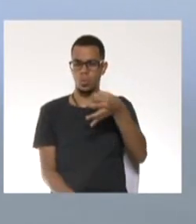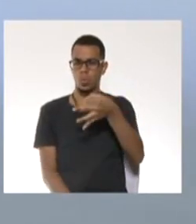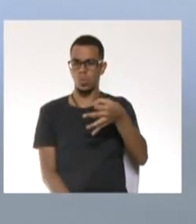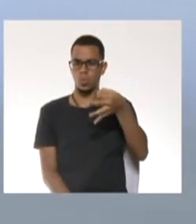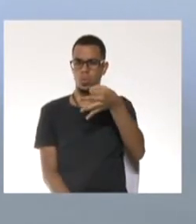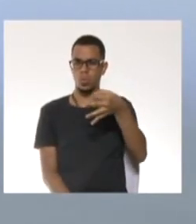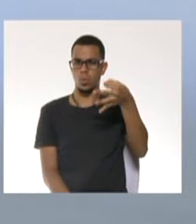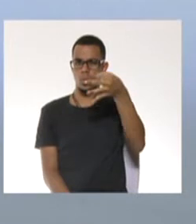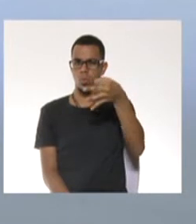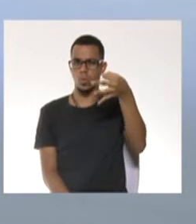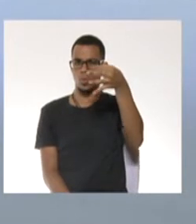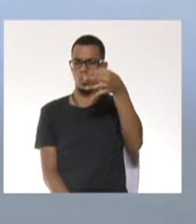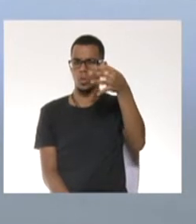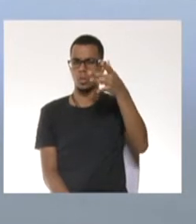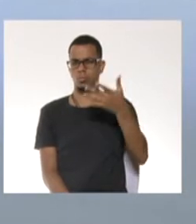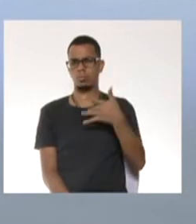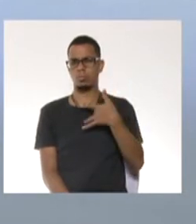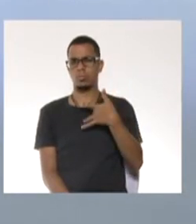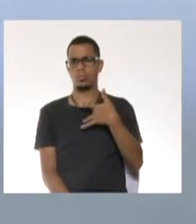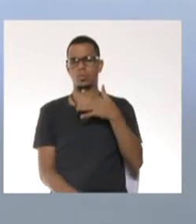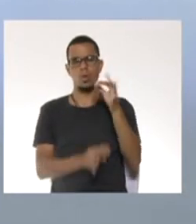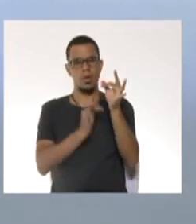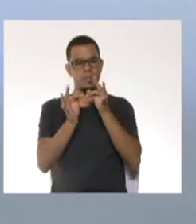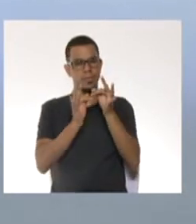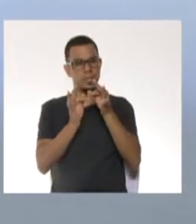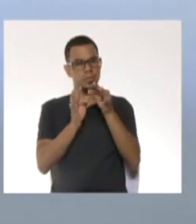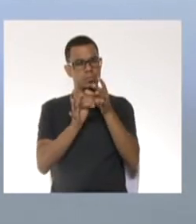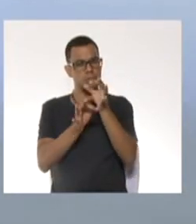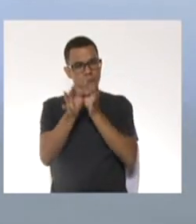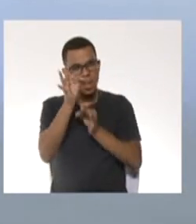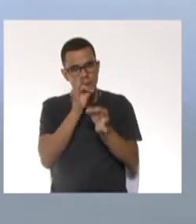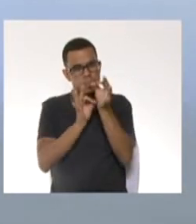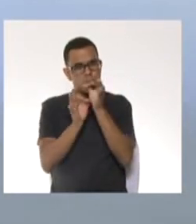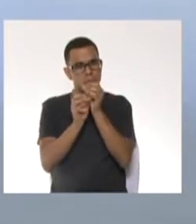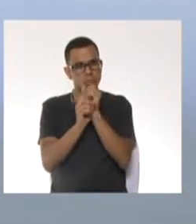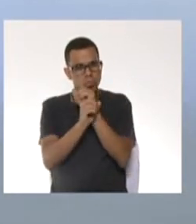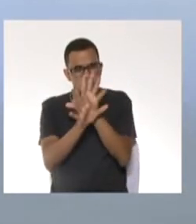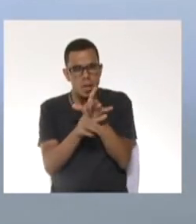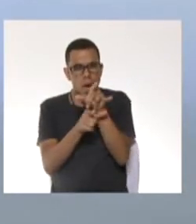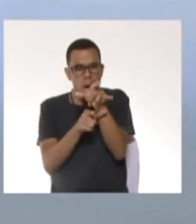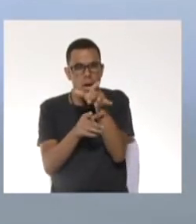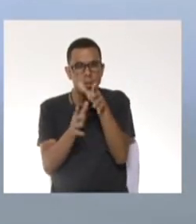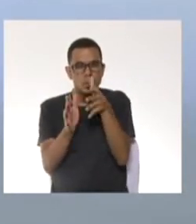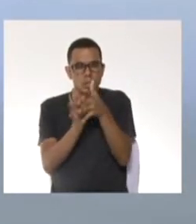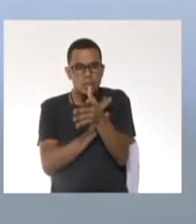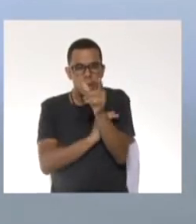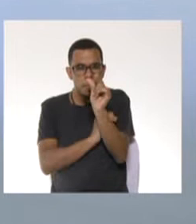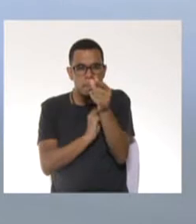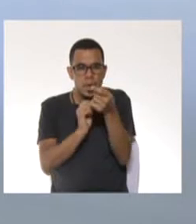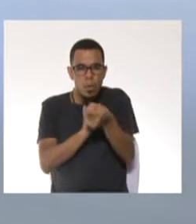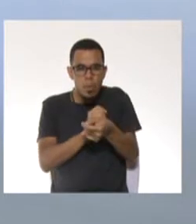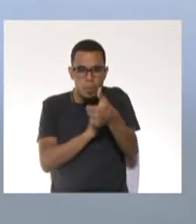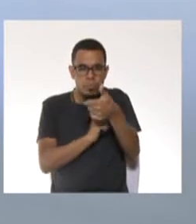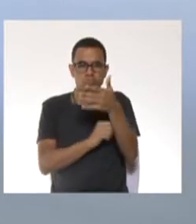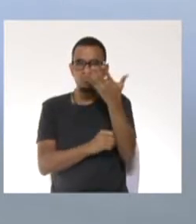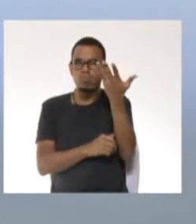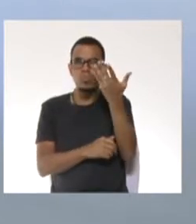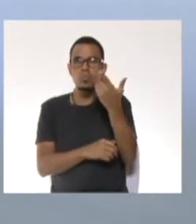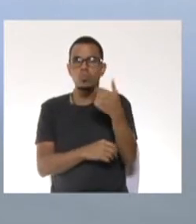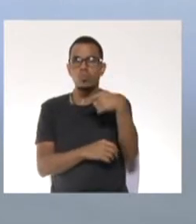nunca pensé que la física me podía aplicar un estudio amplio en ese pequeño lanzamiento. Fíjense, acá tengo la